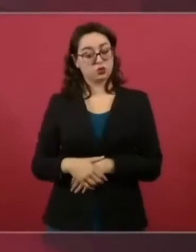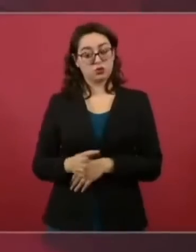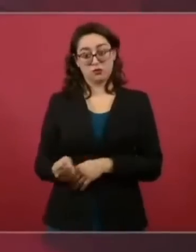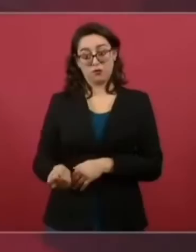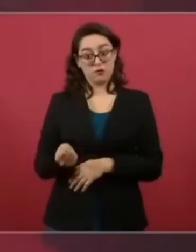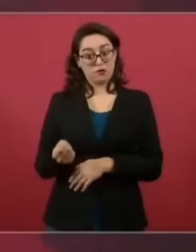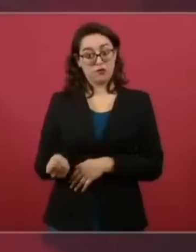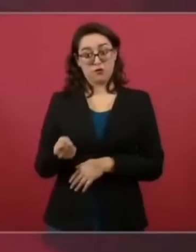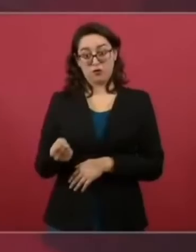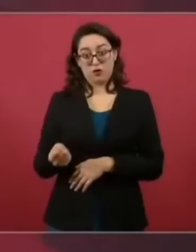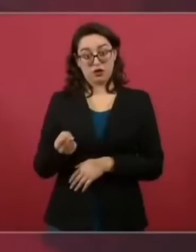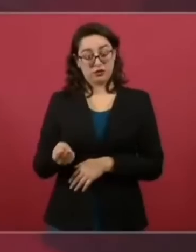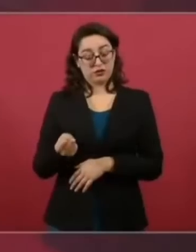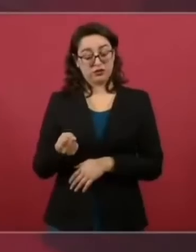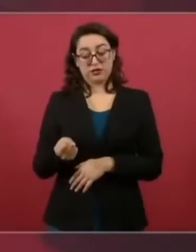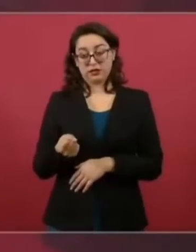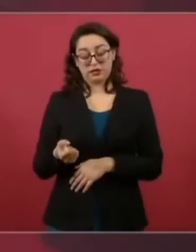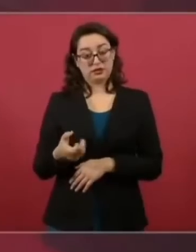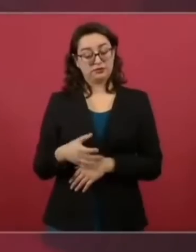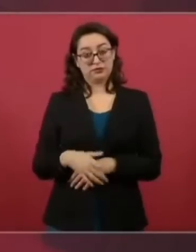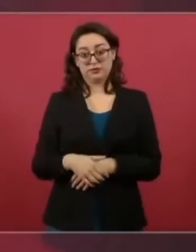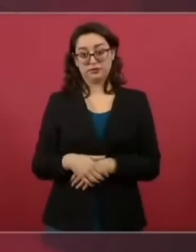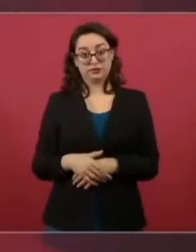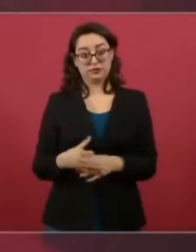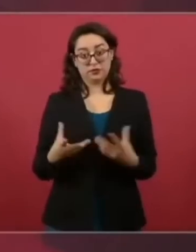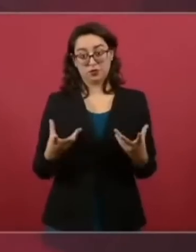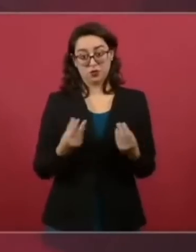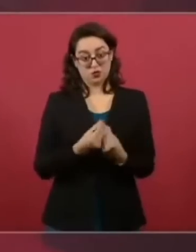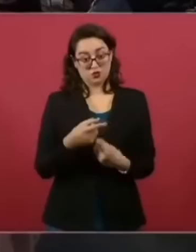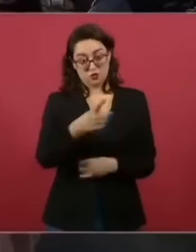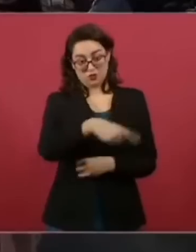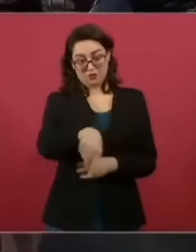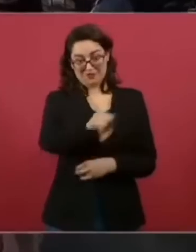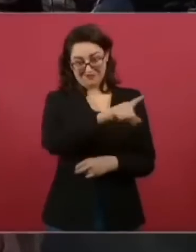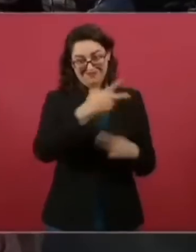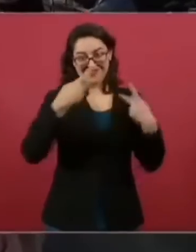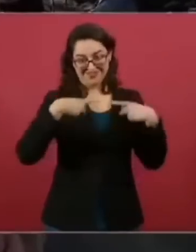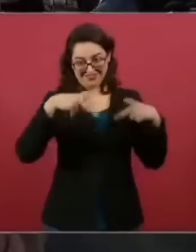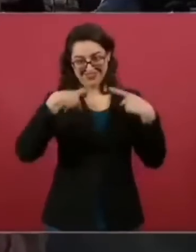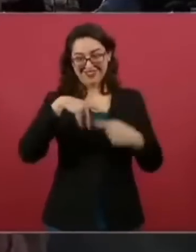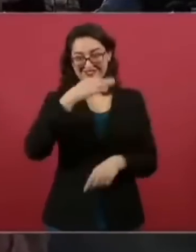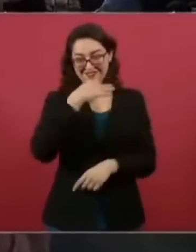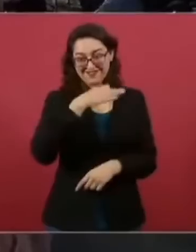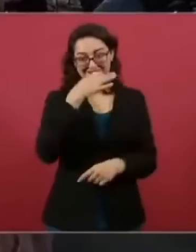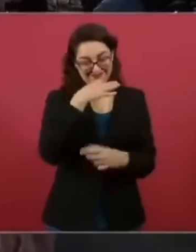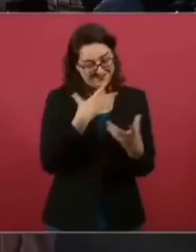muy comprometidos con los de la fiesta.